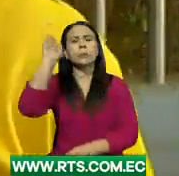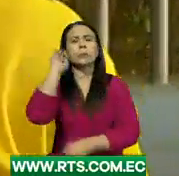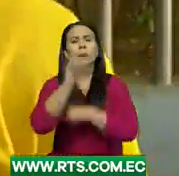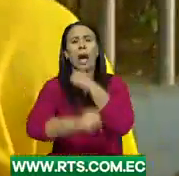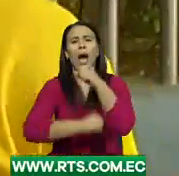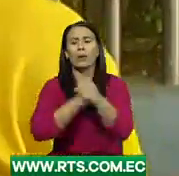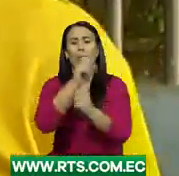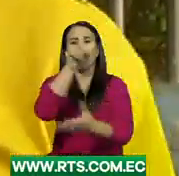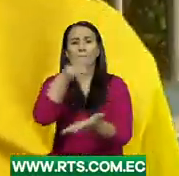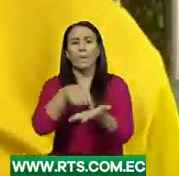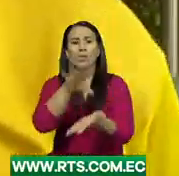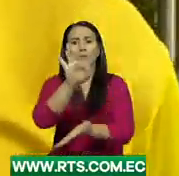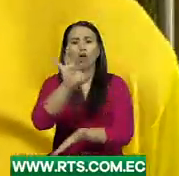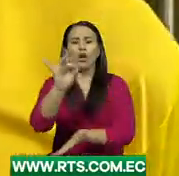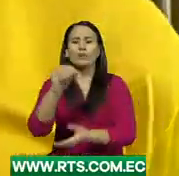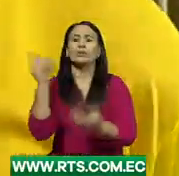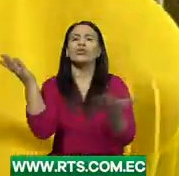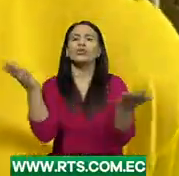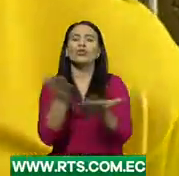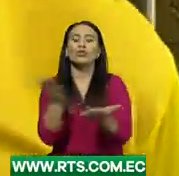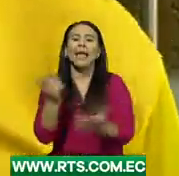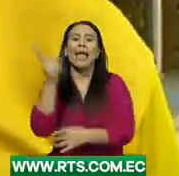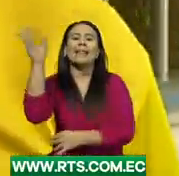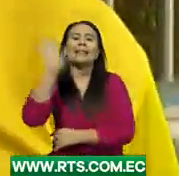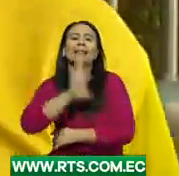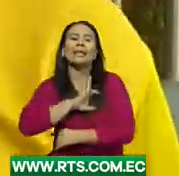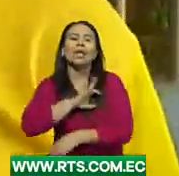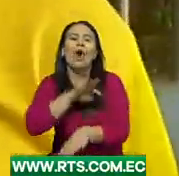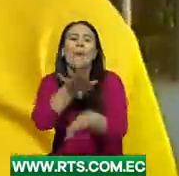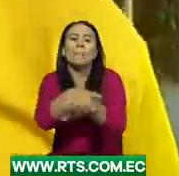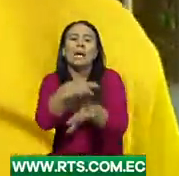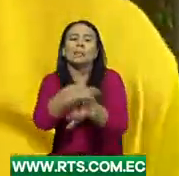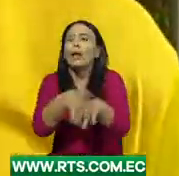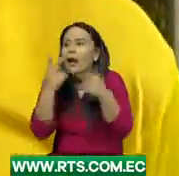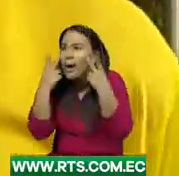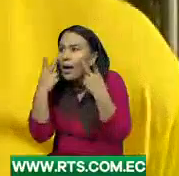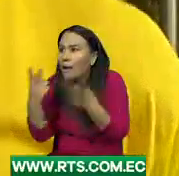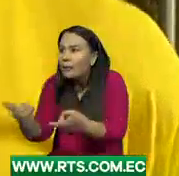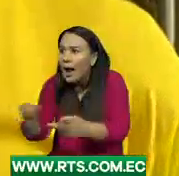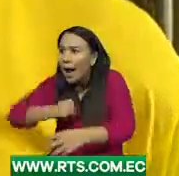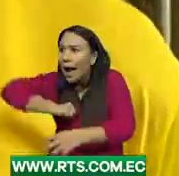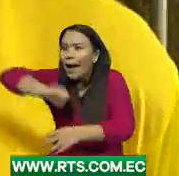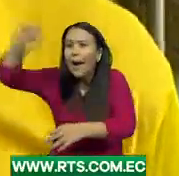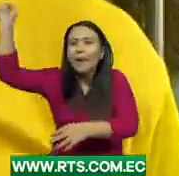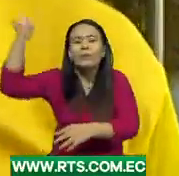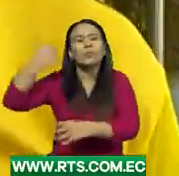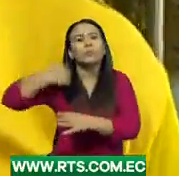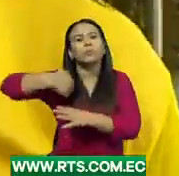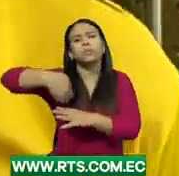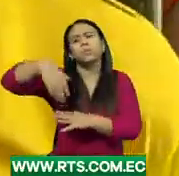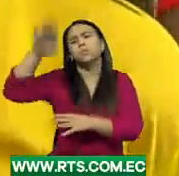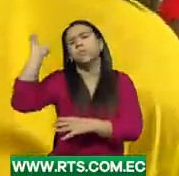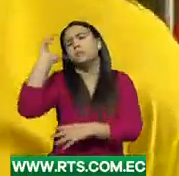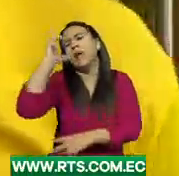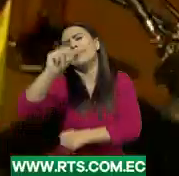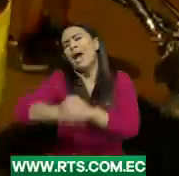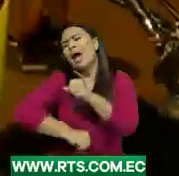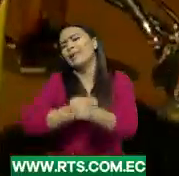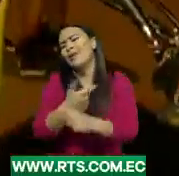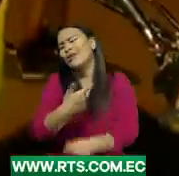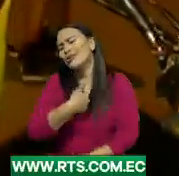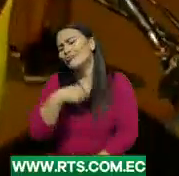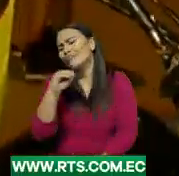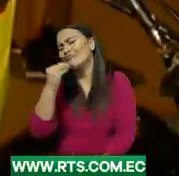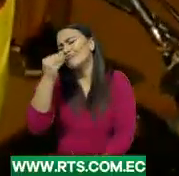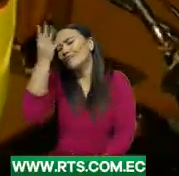en Machala, con el técnico universitario. ¿Lo gritó a lo grande? Claro, pues ahí tenía como 30 años, 40 años.